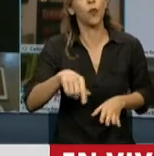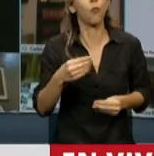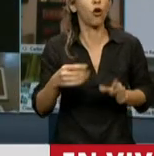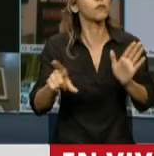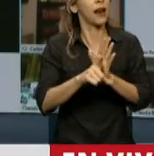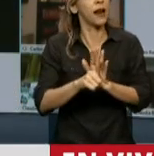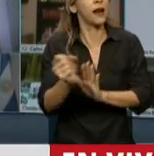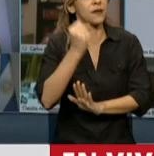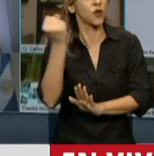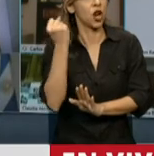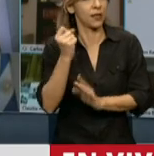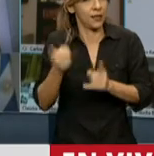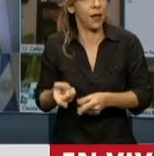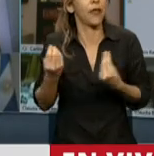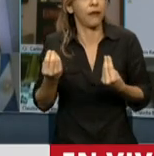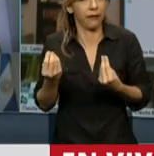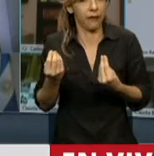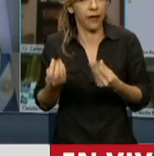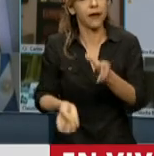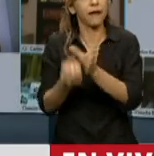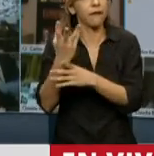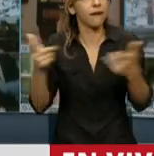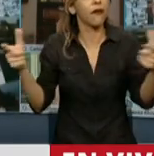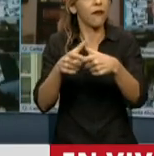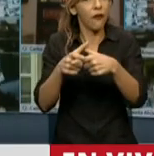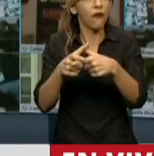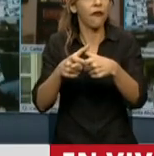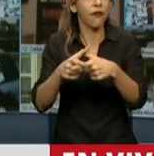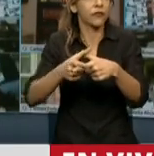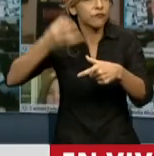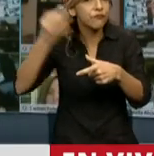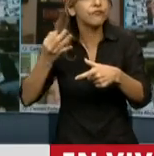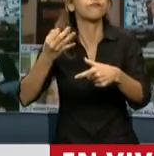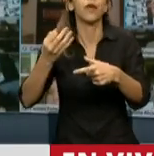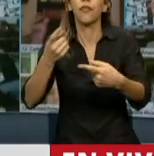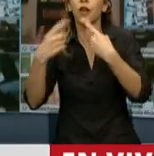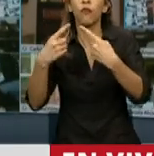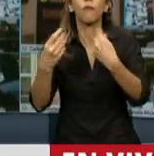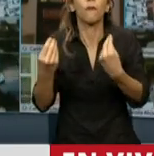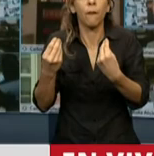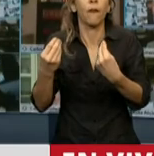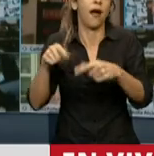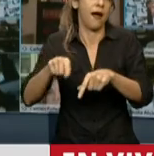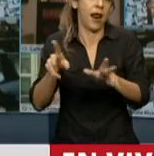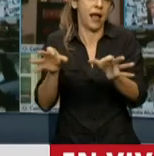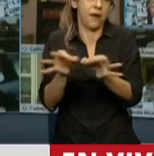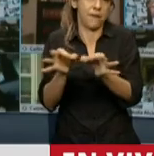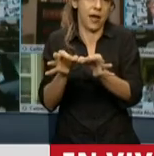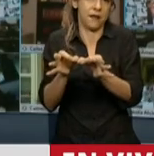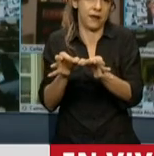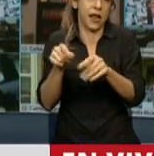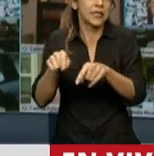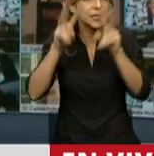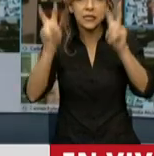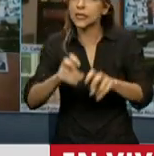vamos a tratar esta noche, que es la creación de un consejo consultivo en el máximo nivel sobre el tema Malvinas,